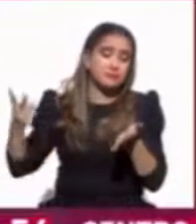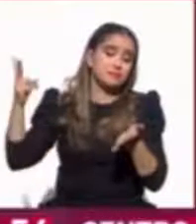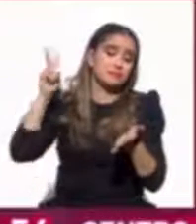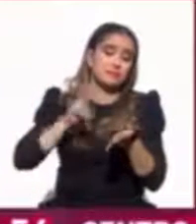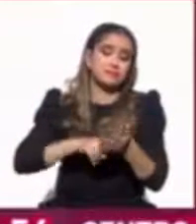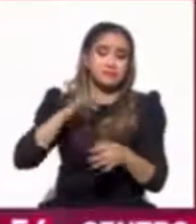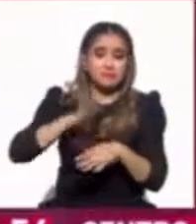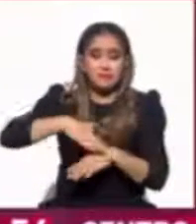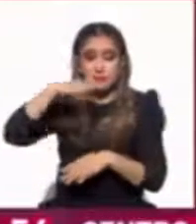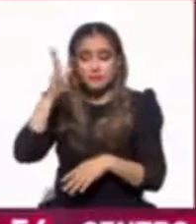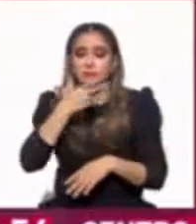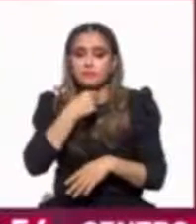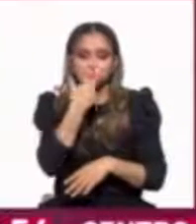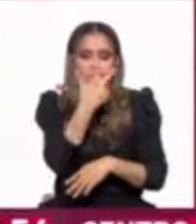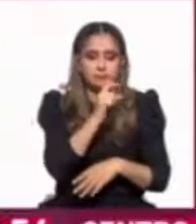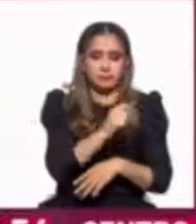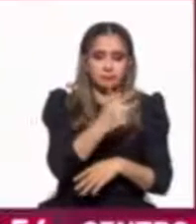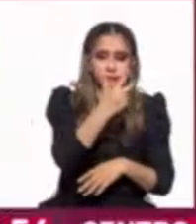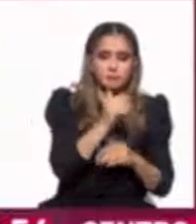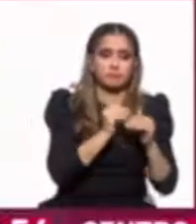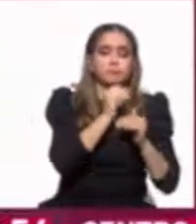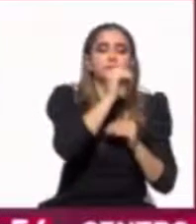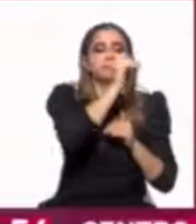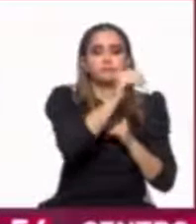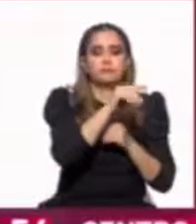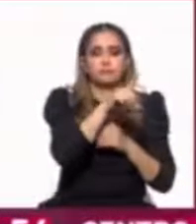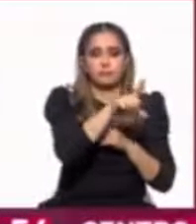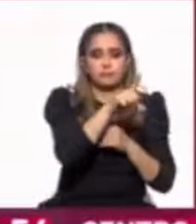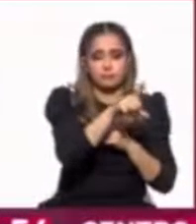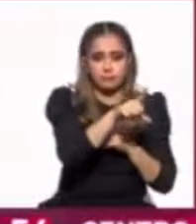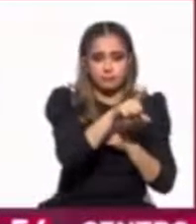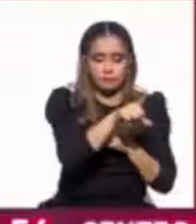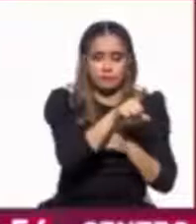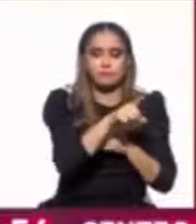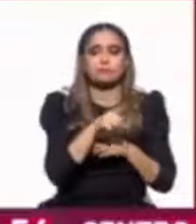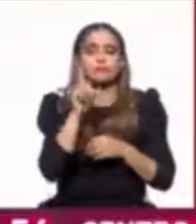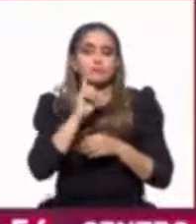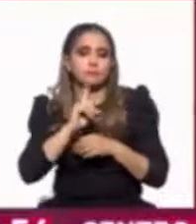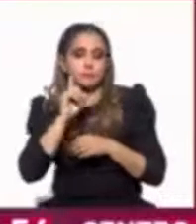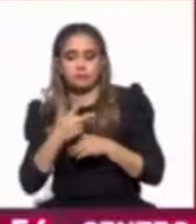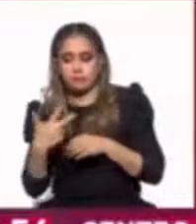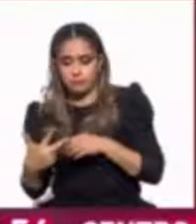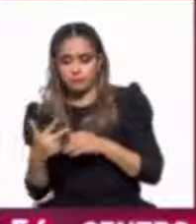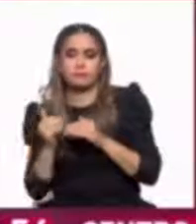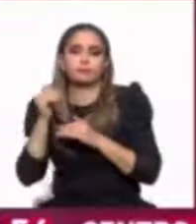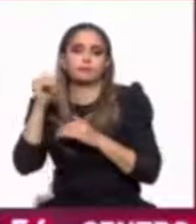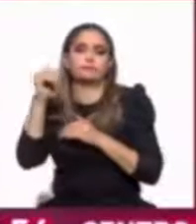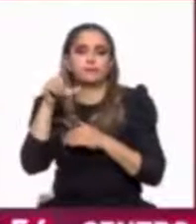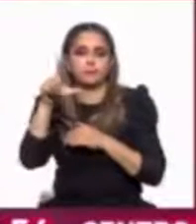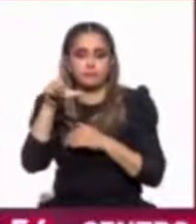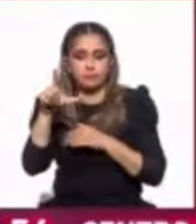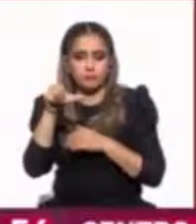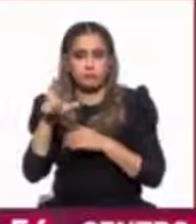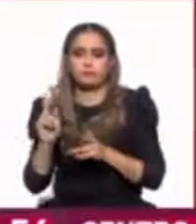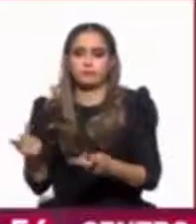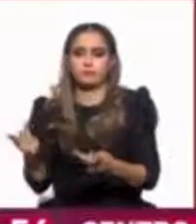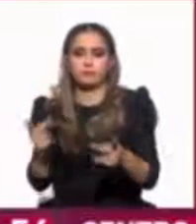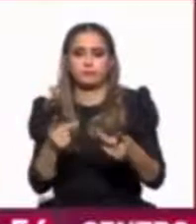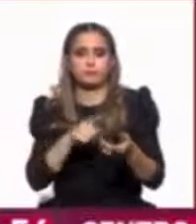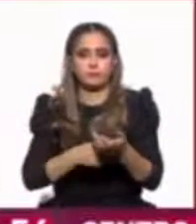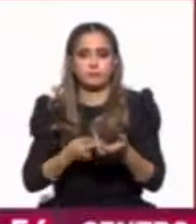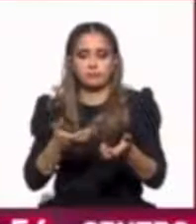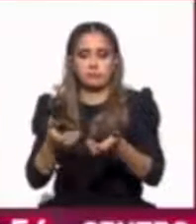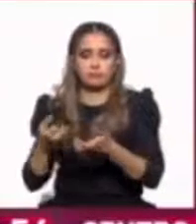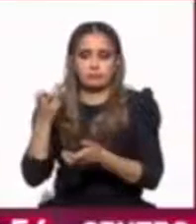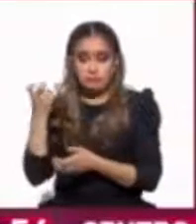de los hombres era 8.8, sube nuevamente a 17. En el caso de las mujeres, que era 8, sube a 17. Este